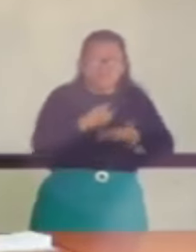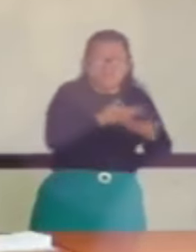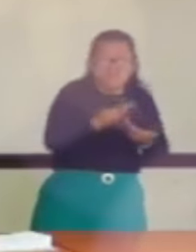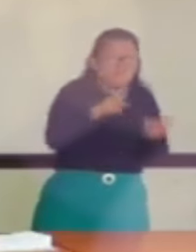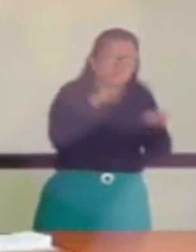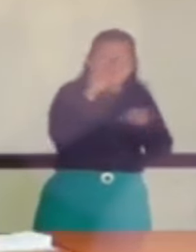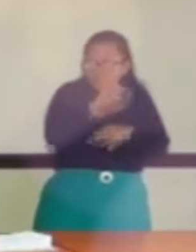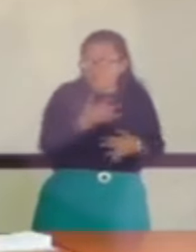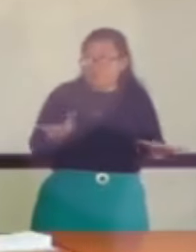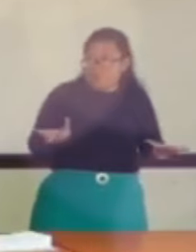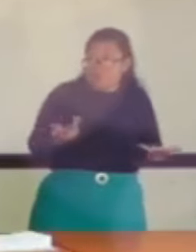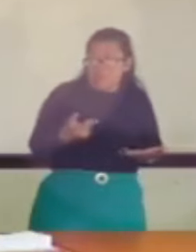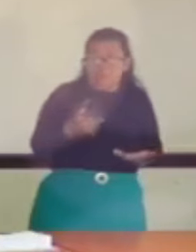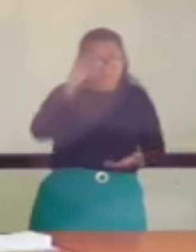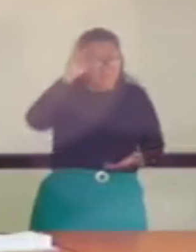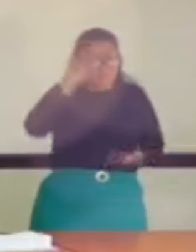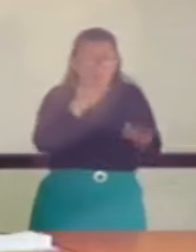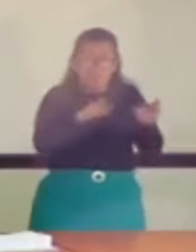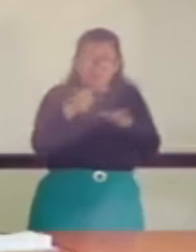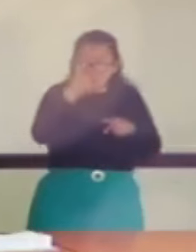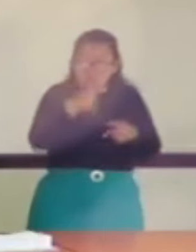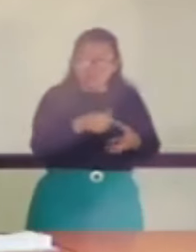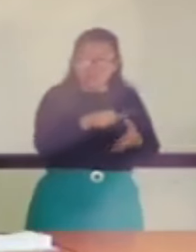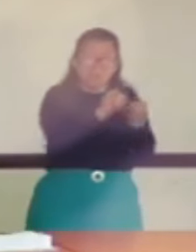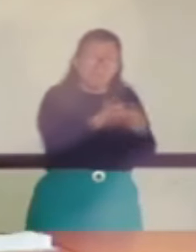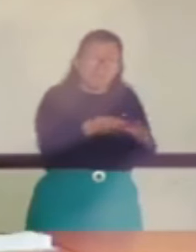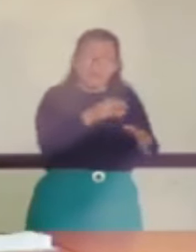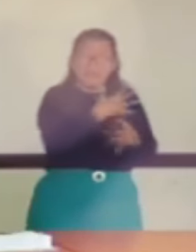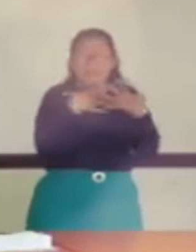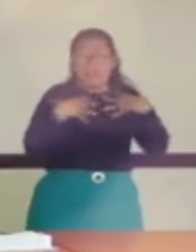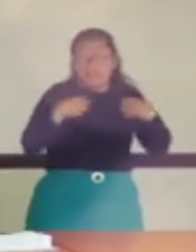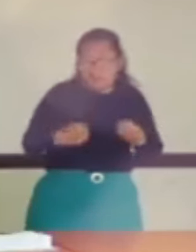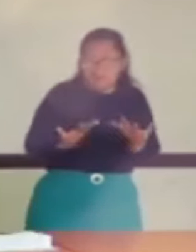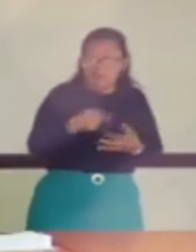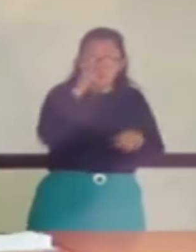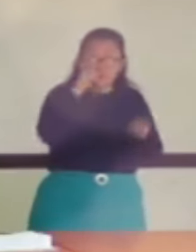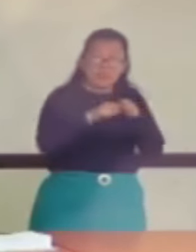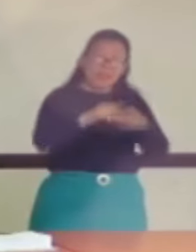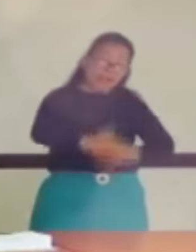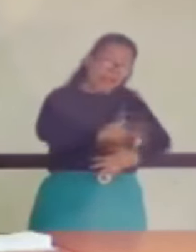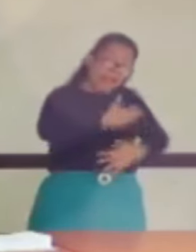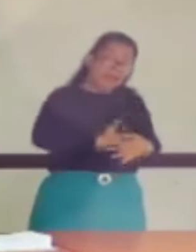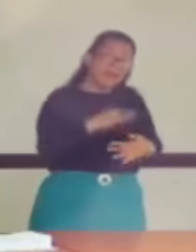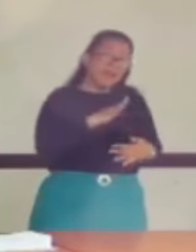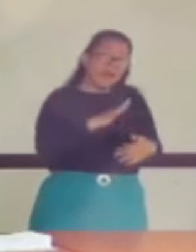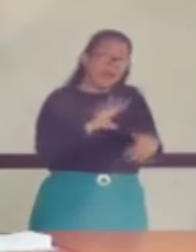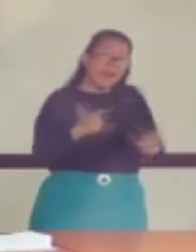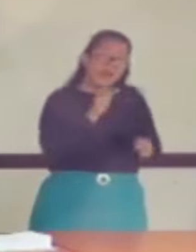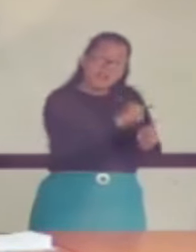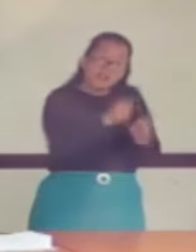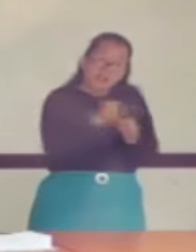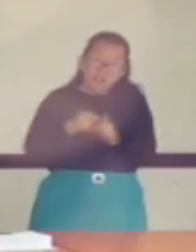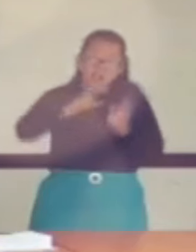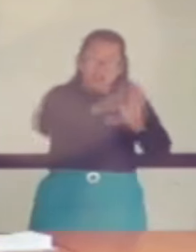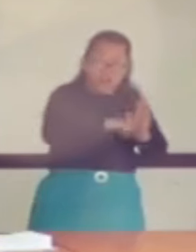la población, lucrar con eso, pues la salud. Entonces, hay un antecedente también muy claro que es el mismo patrón